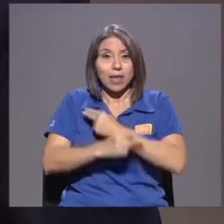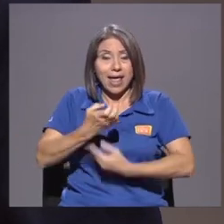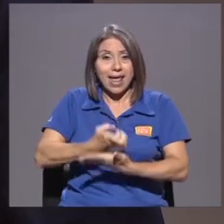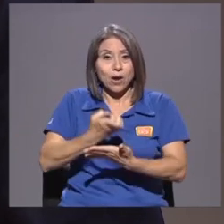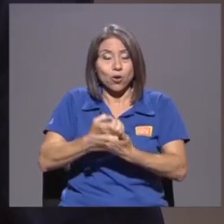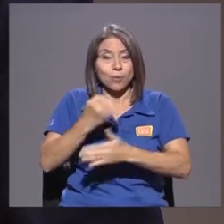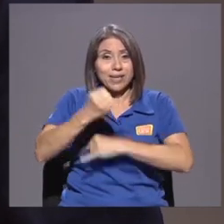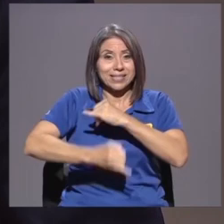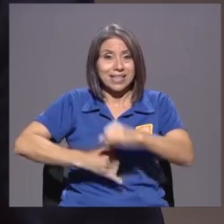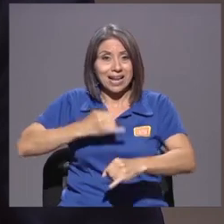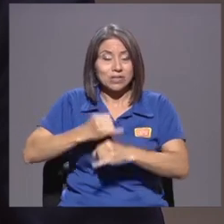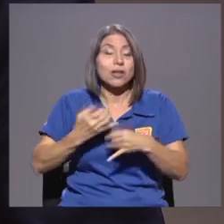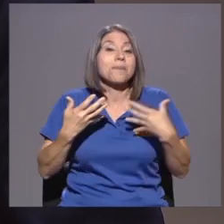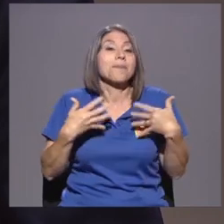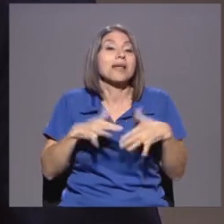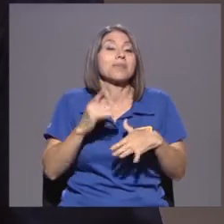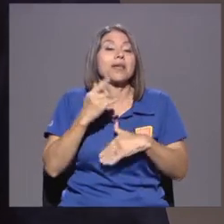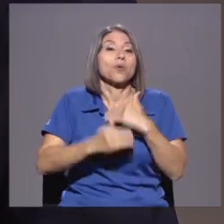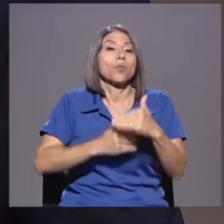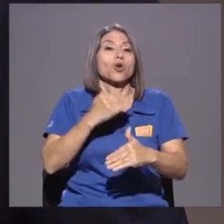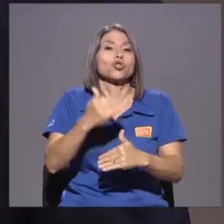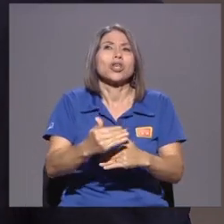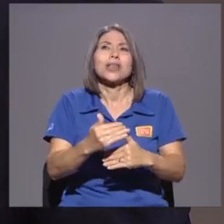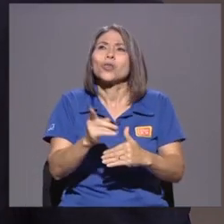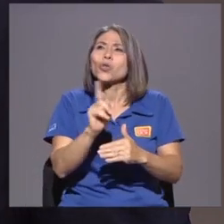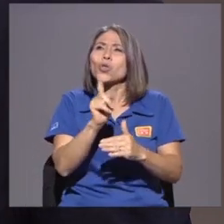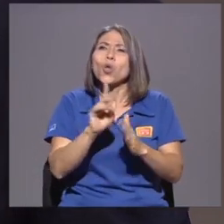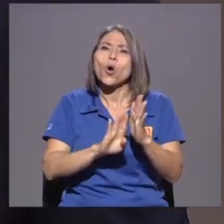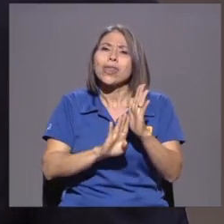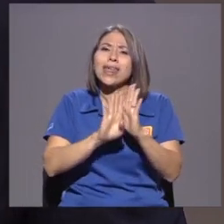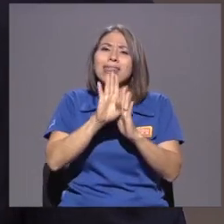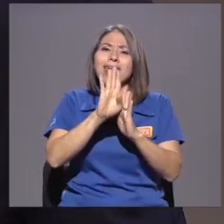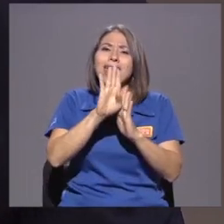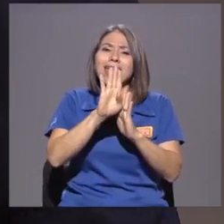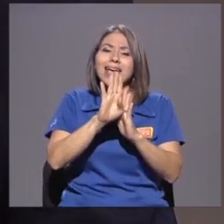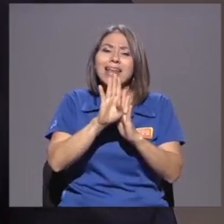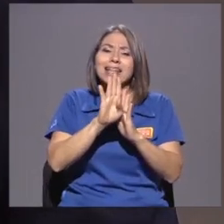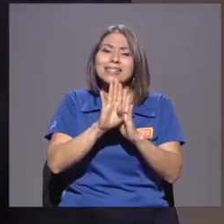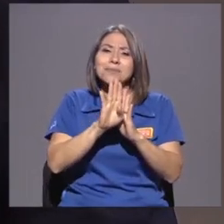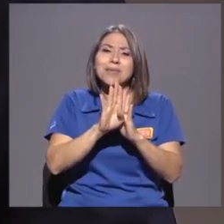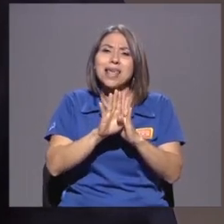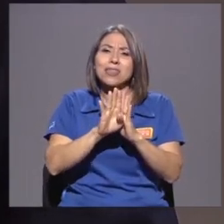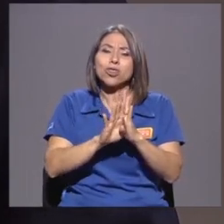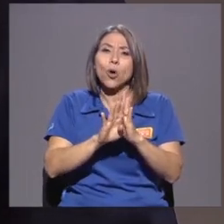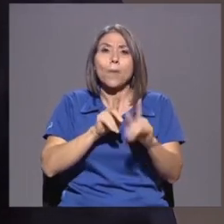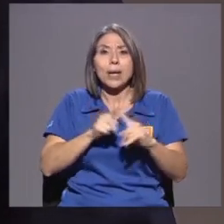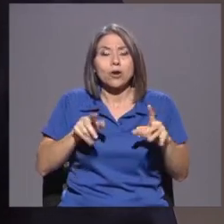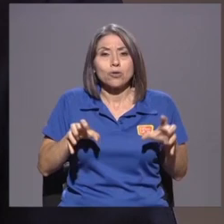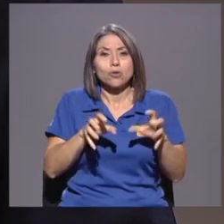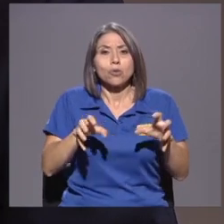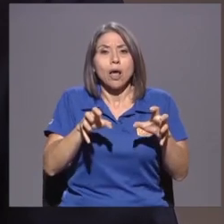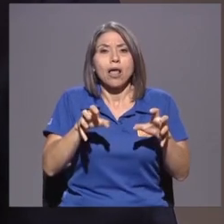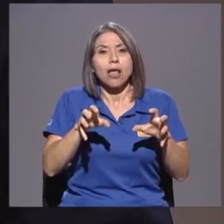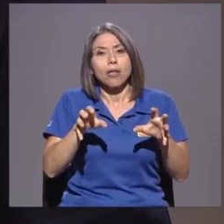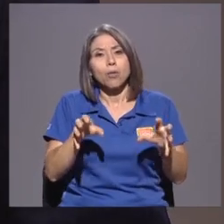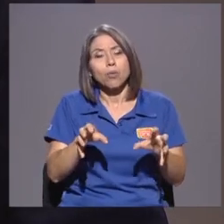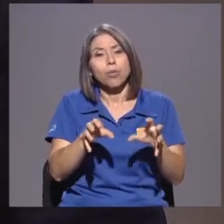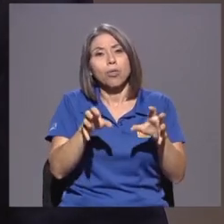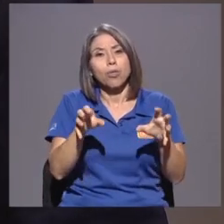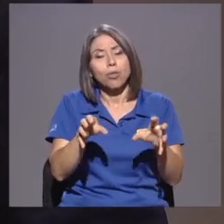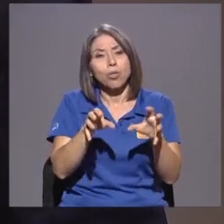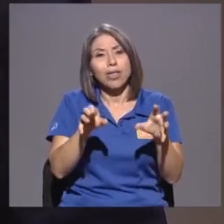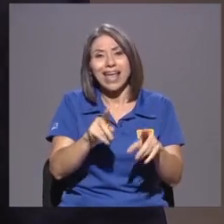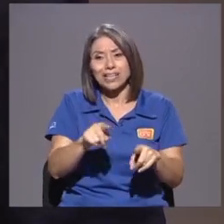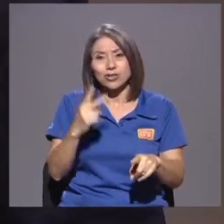bien en un proceso por lo menos de no de crecimiento sino de pérdida de dinamismo y eso bueno se vio hace poco con el anuncio